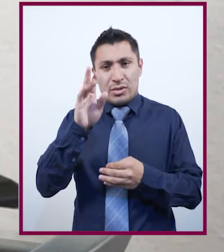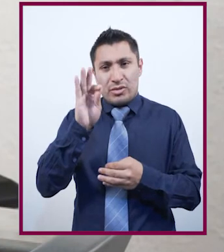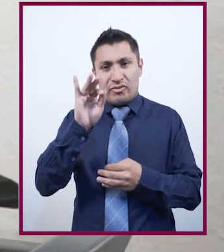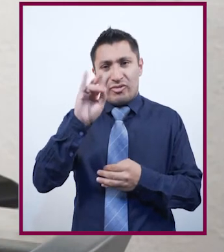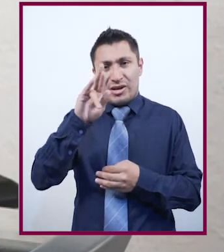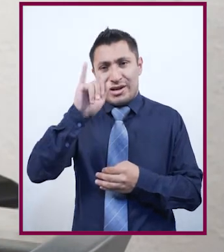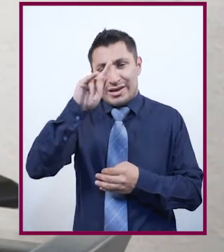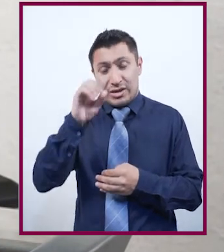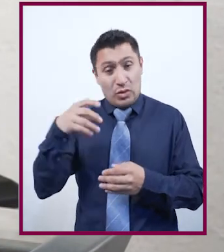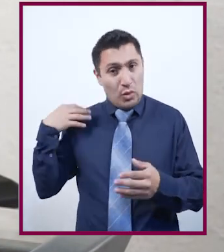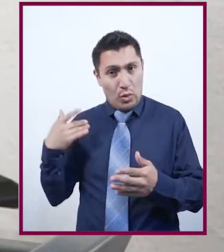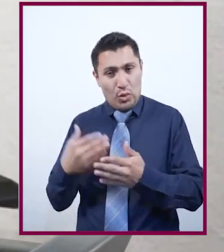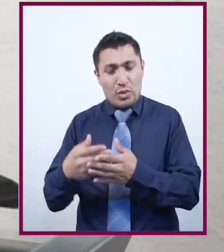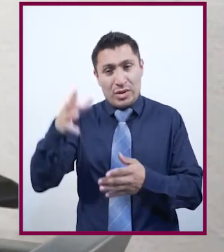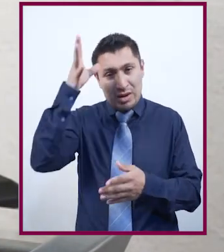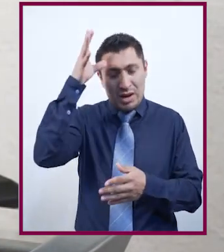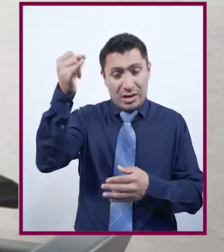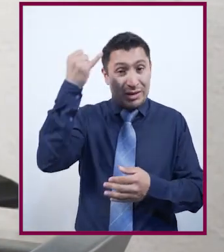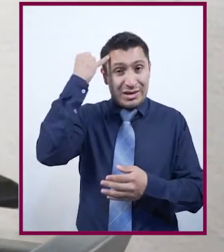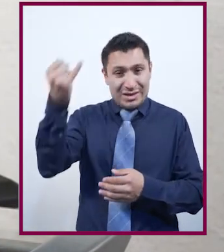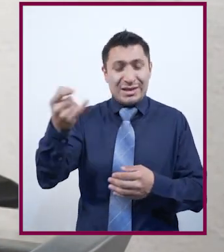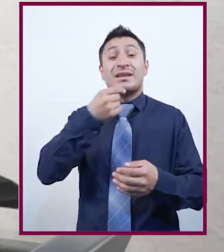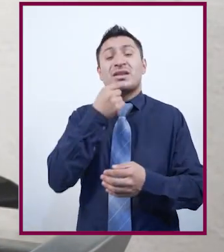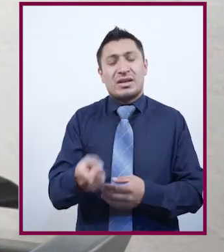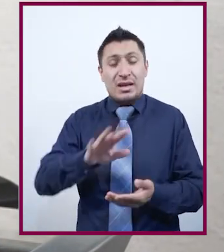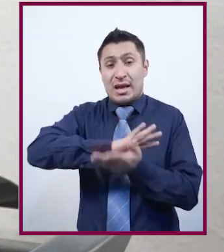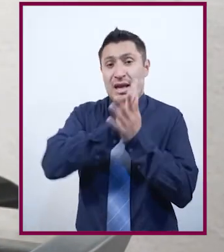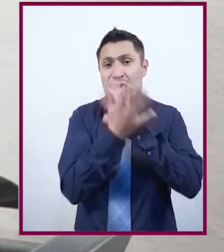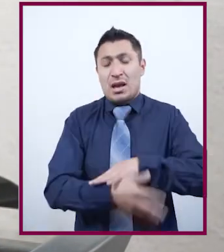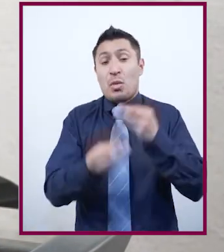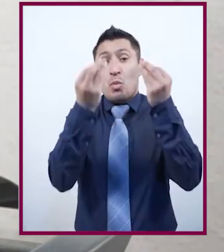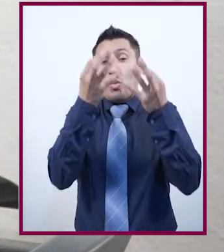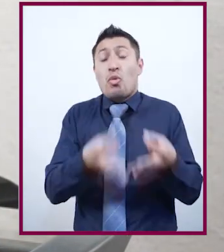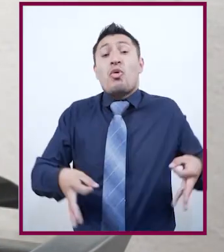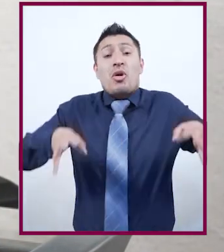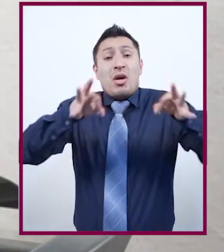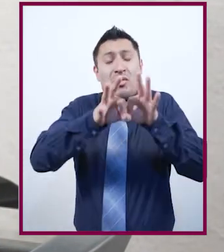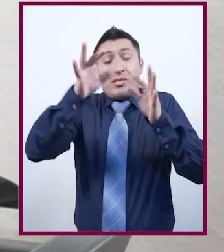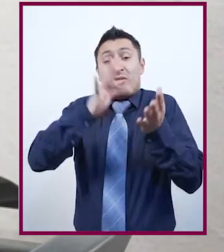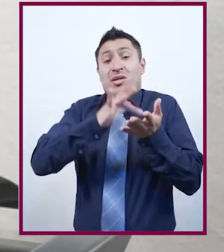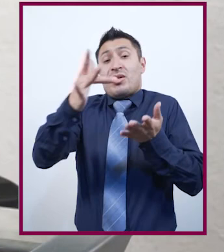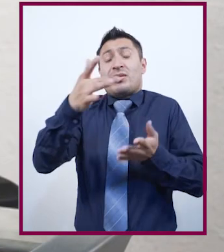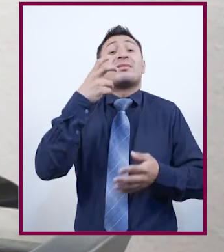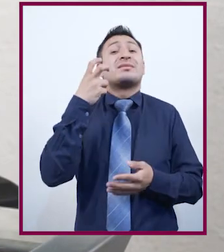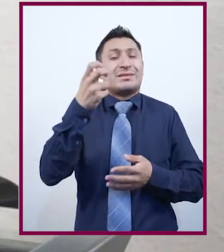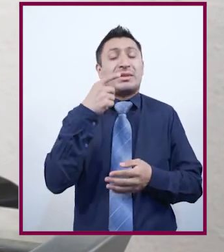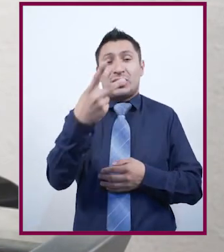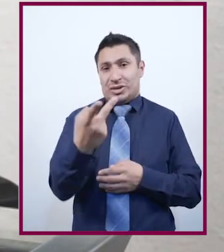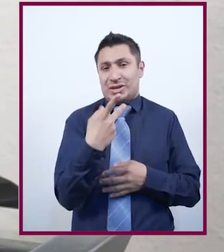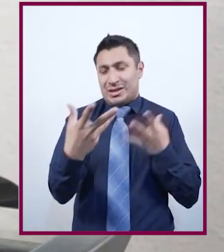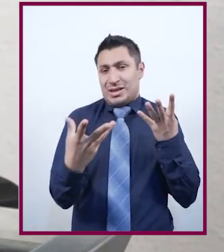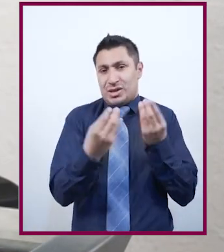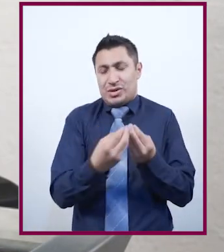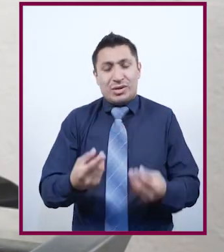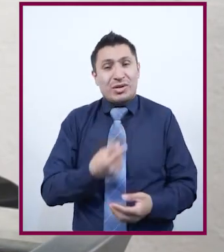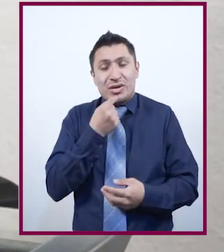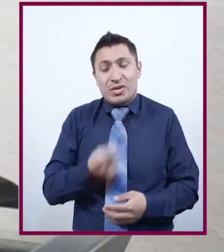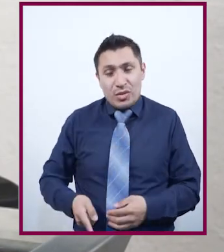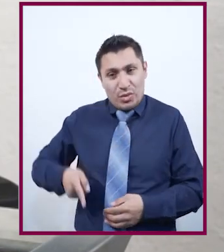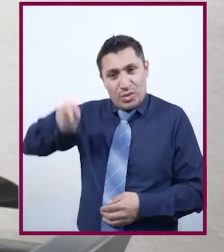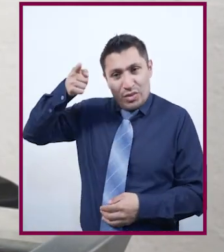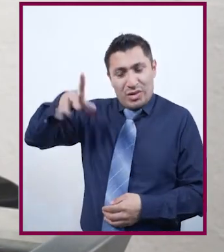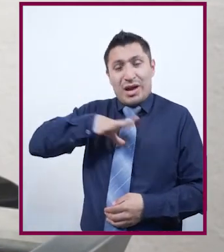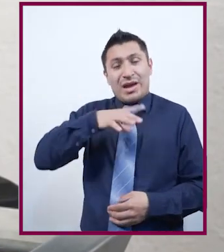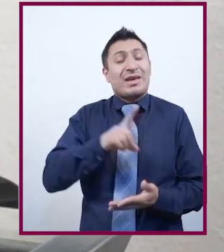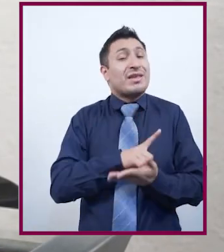de hoy, la concepción de la niñez se ha transformado de manera importante. Gracias a ello, tú y yo crecimos como sujetos de